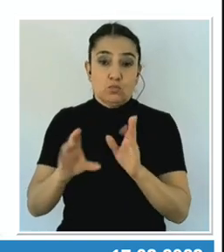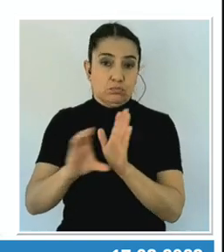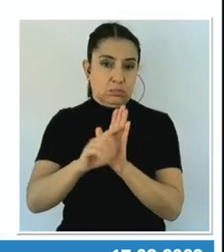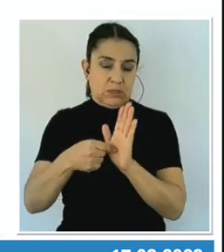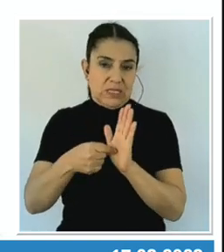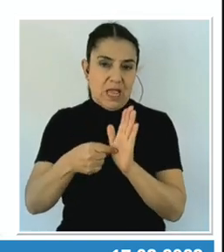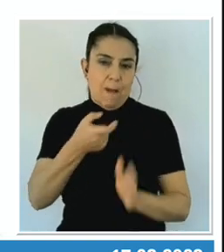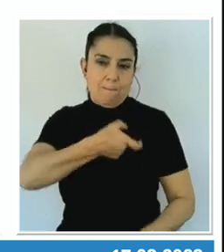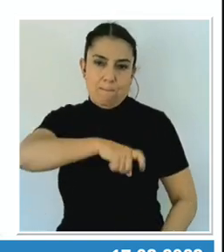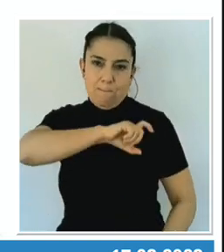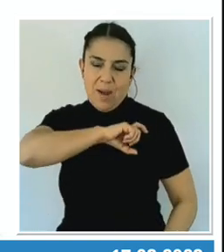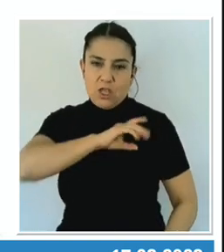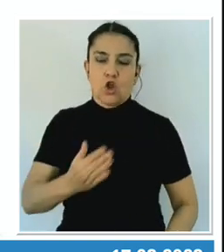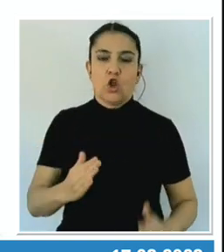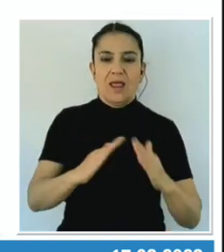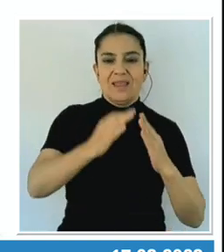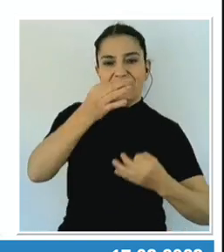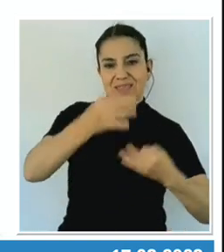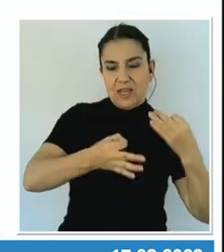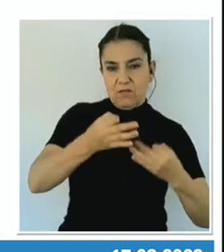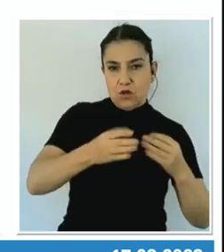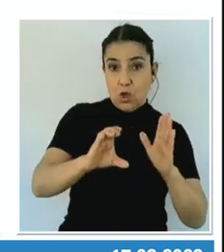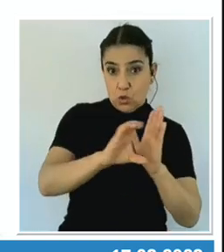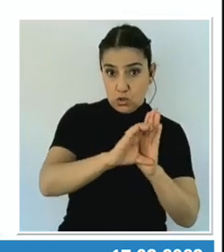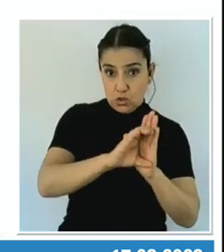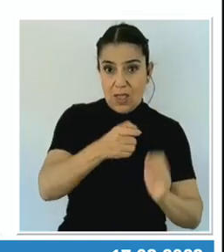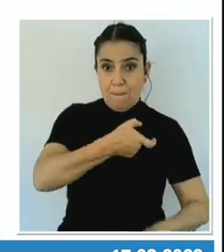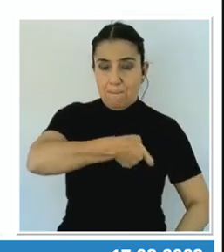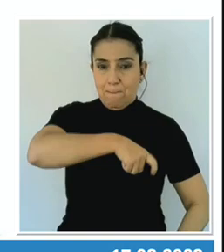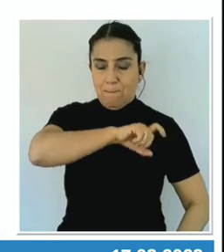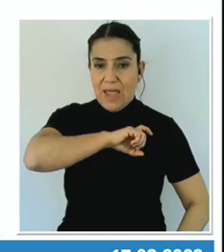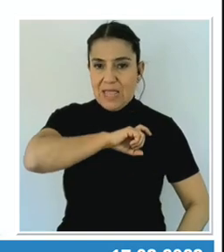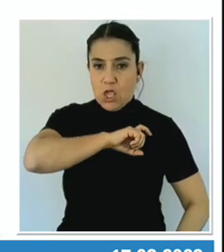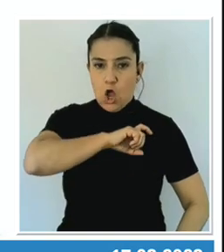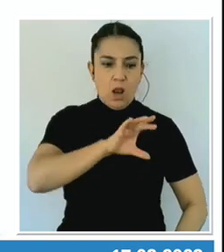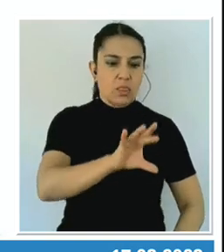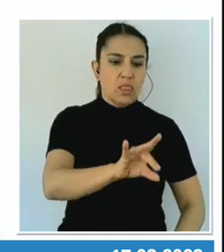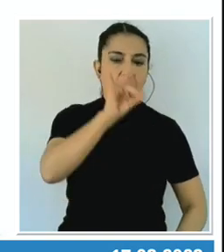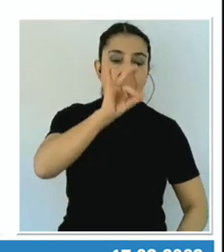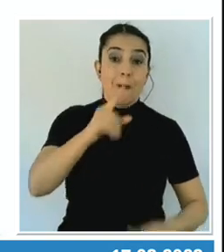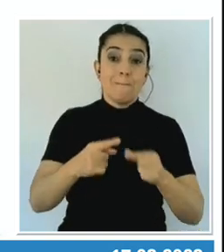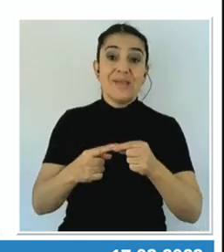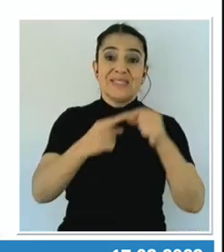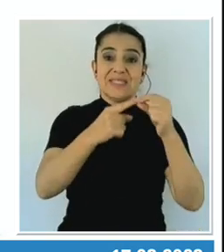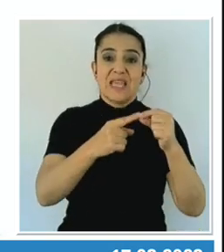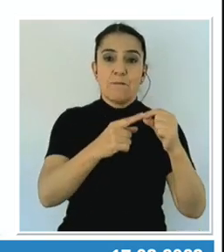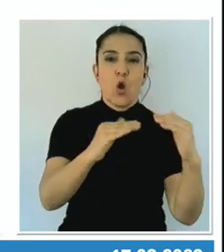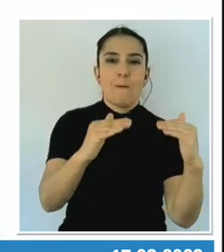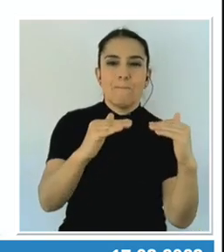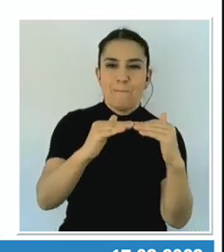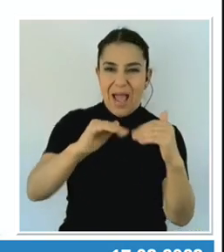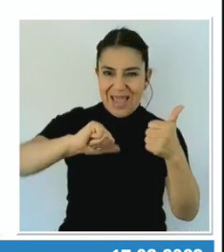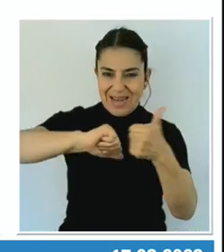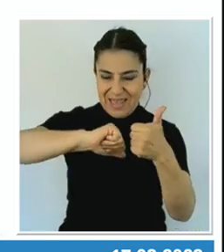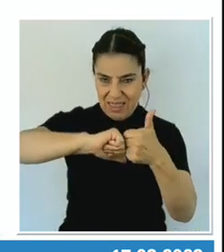que el Tribunal Constitucional Español ha extraído el principio de paridad del principio de igualdad efectiva entre hombres y mujeres